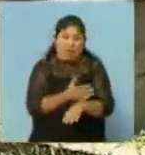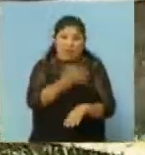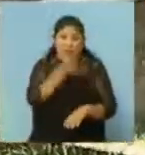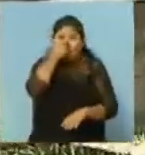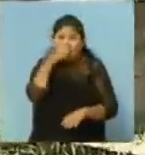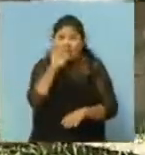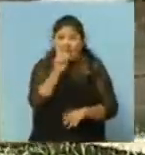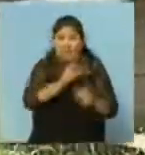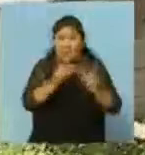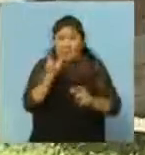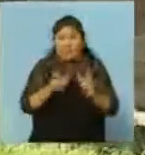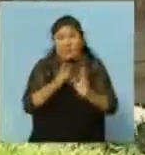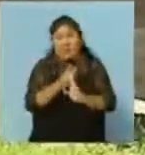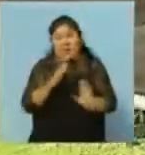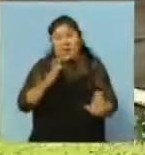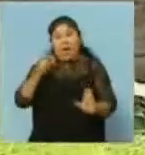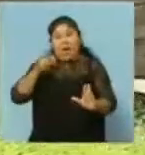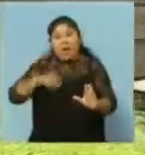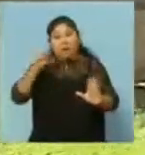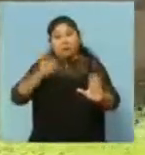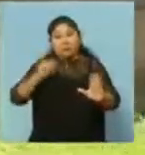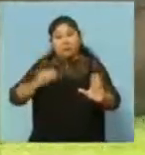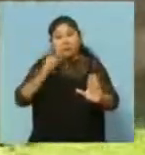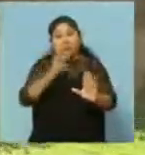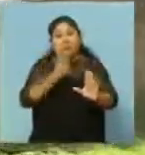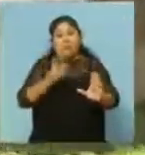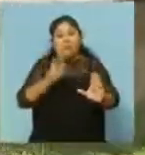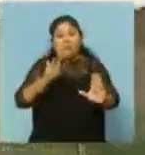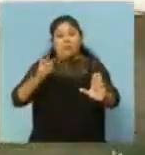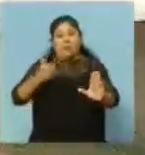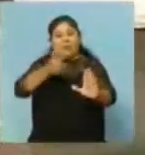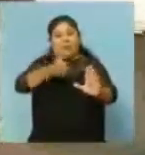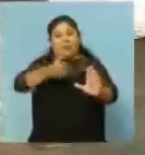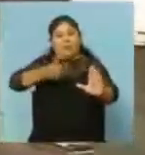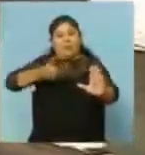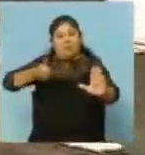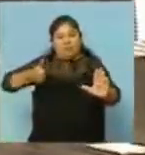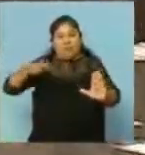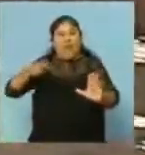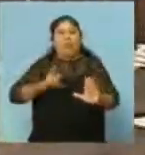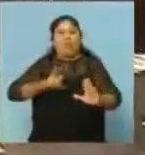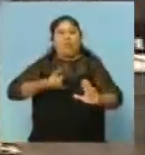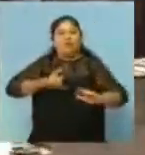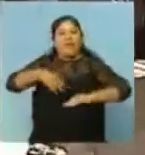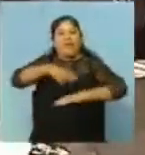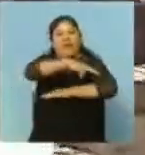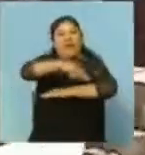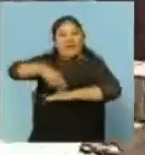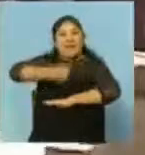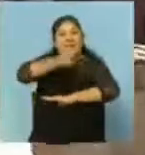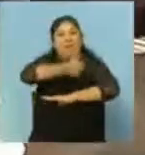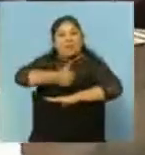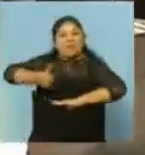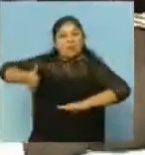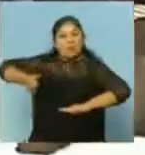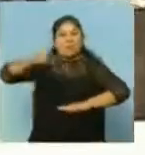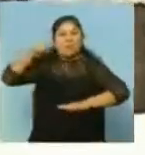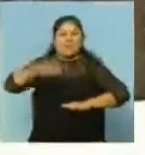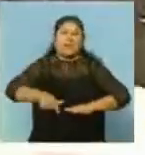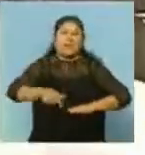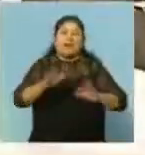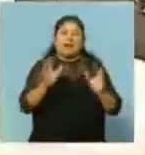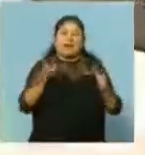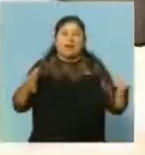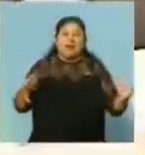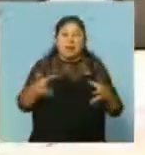20 docentes, ahora tener muchos más que ya están en la vereda de esta calle que es donde está el GIN 15. Para tener